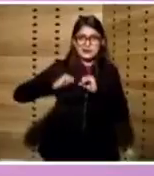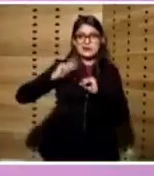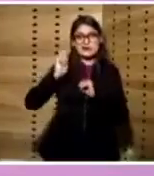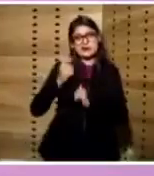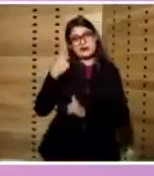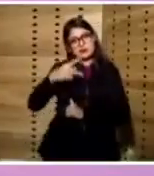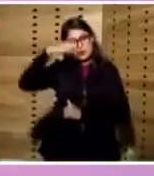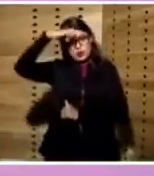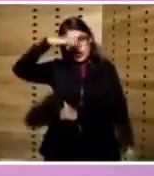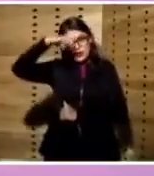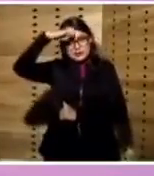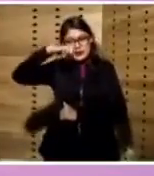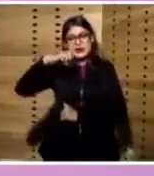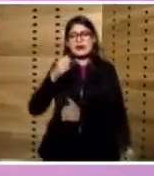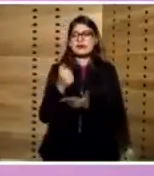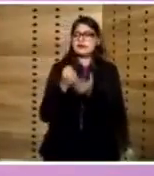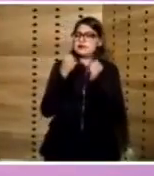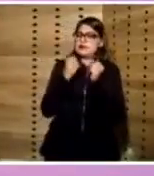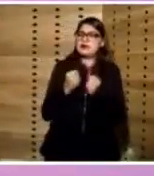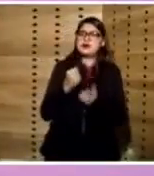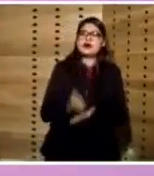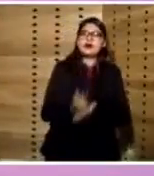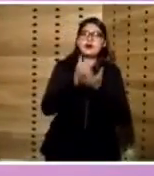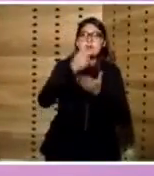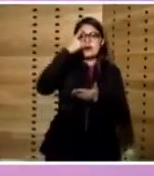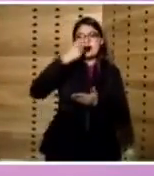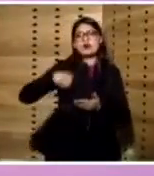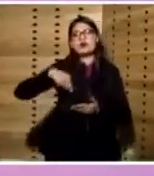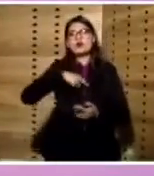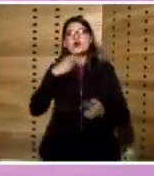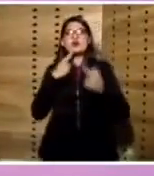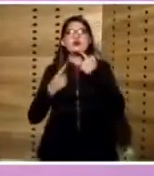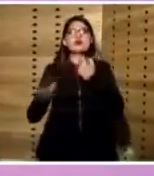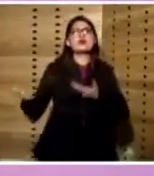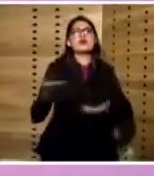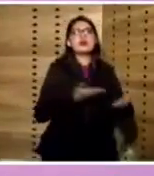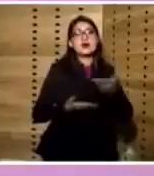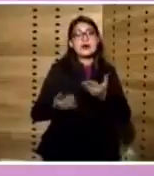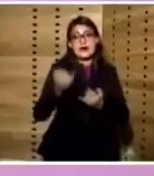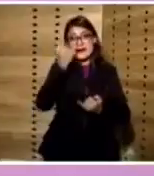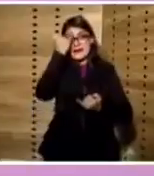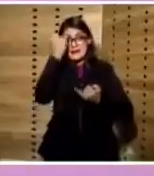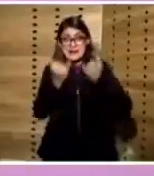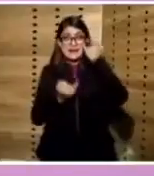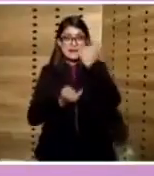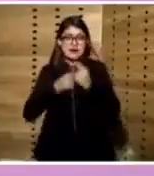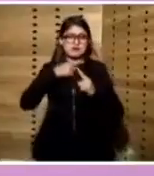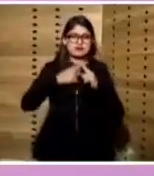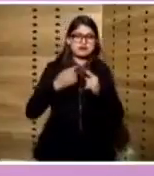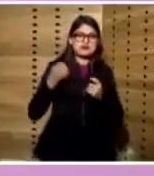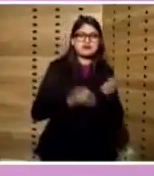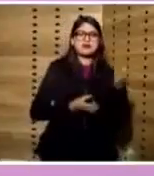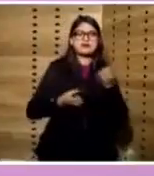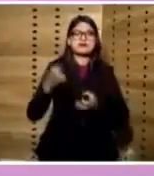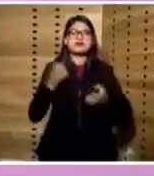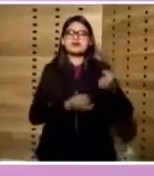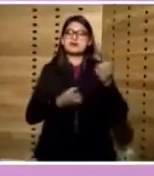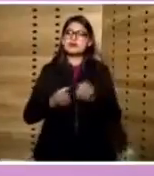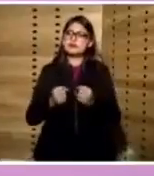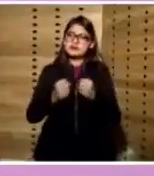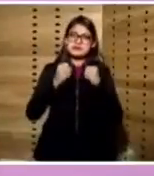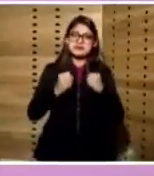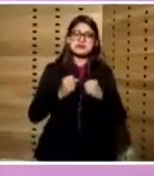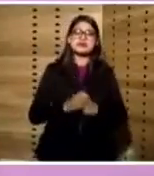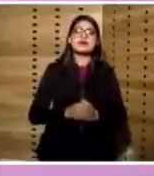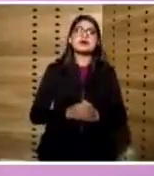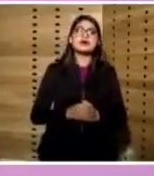y experiencia harán de este ejercicio un intercambio de ideas mucho, muy productivo. Definitivamente